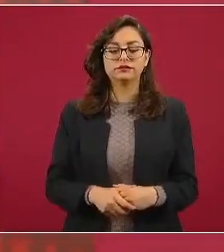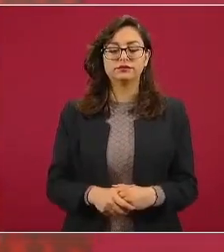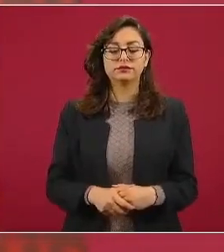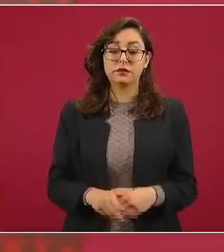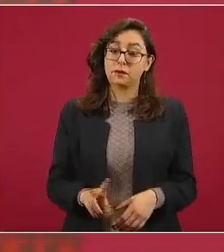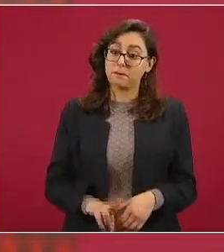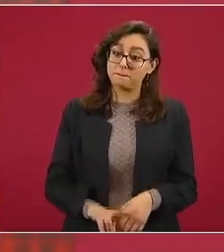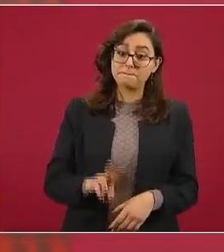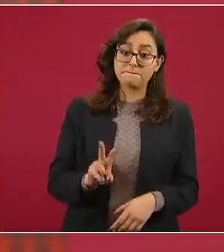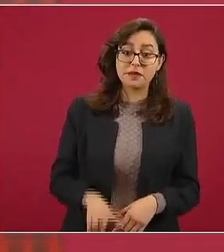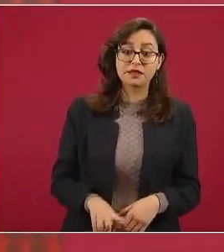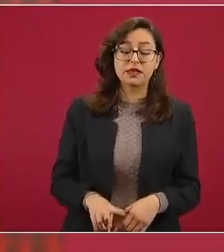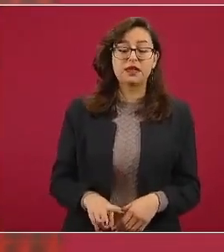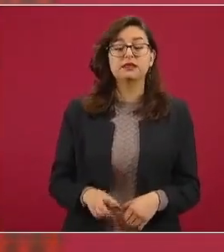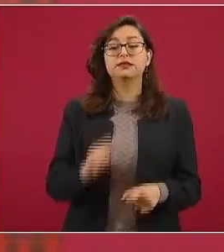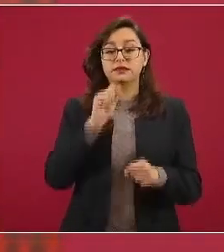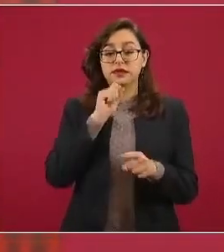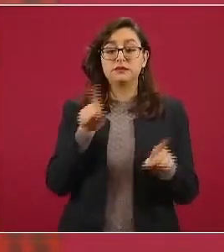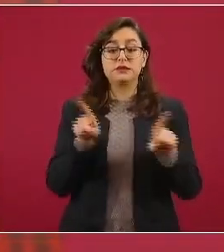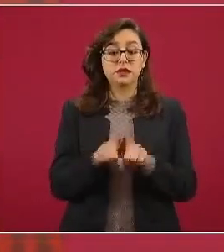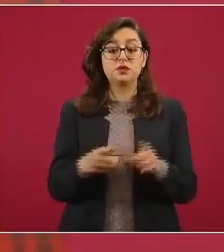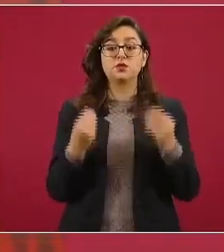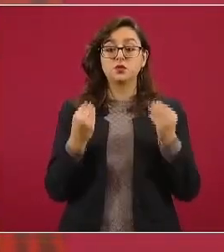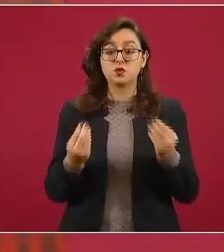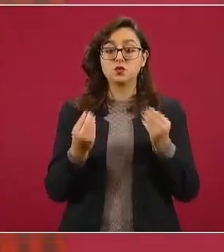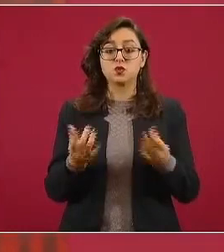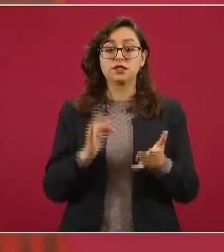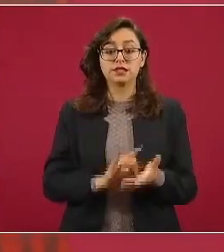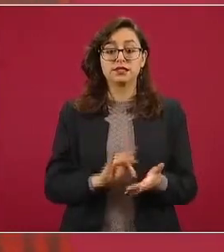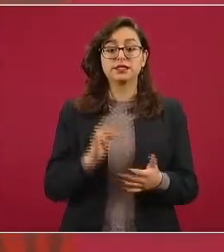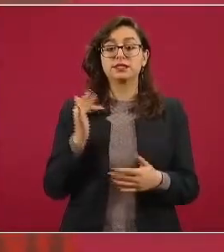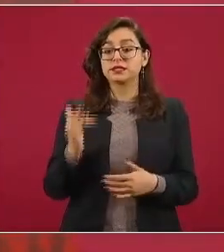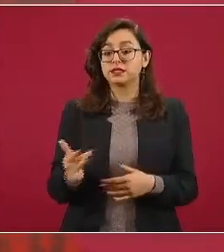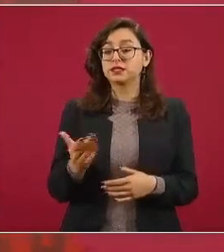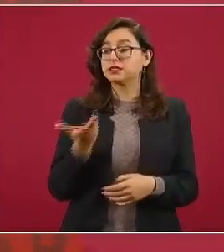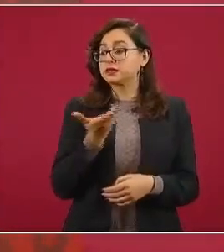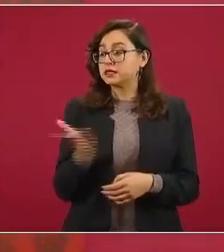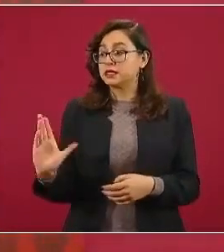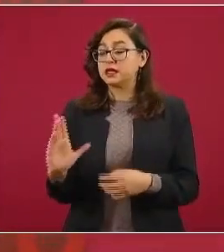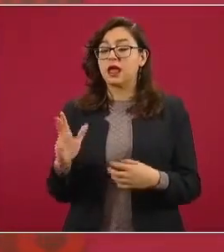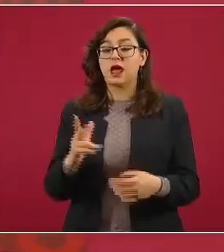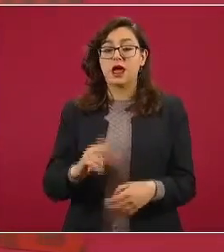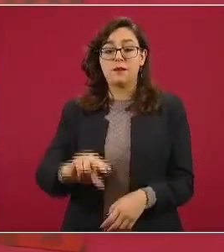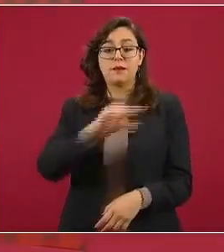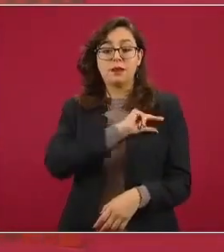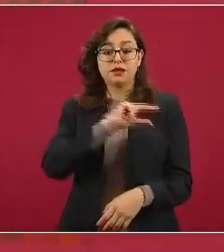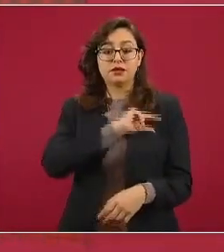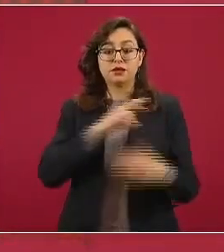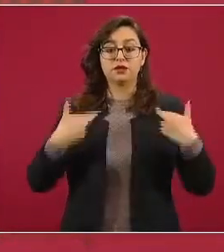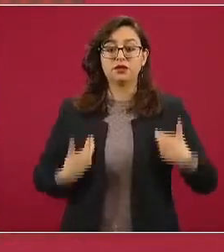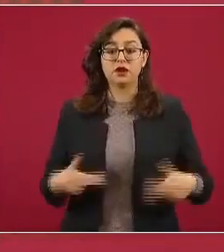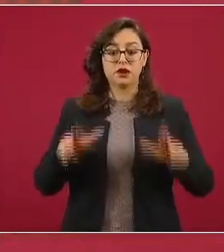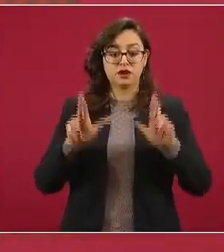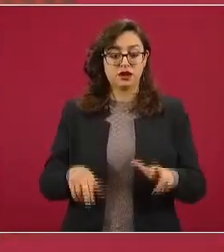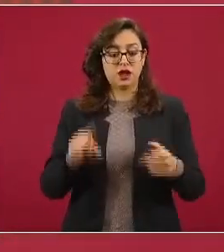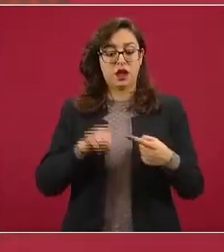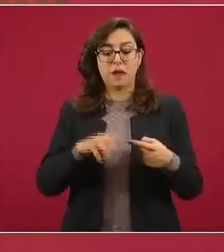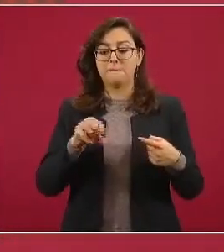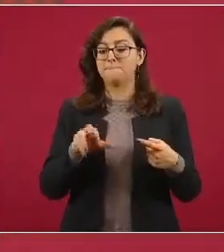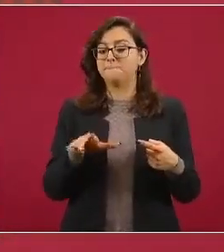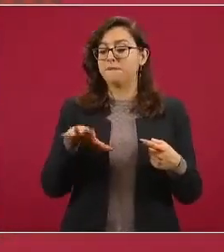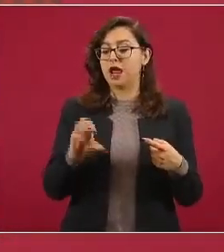mucho a quienes representan al sector privado, a Mario González